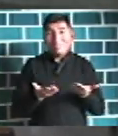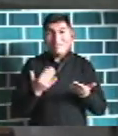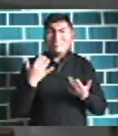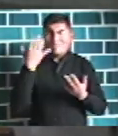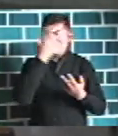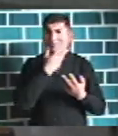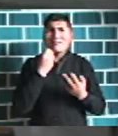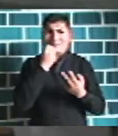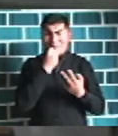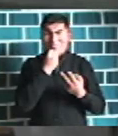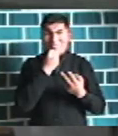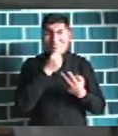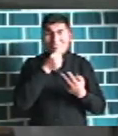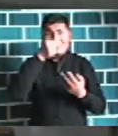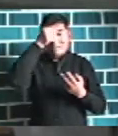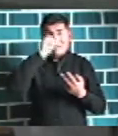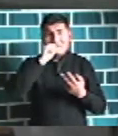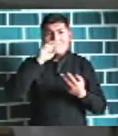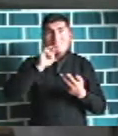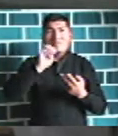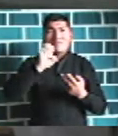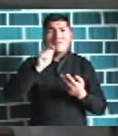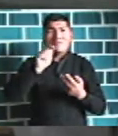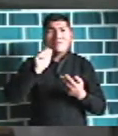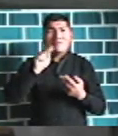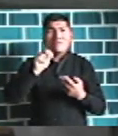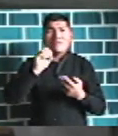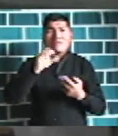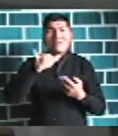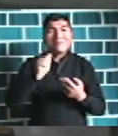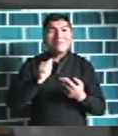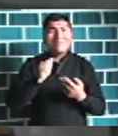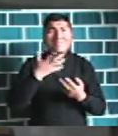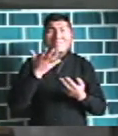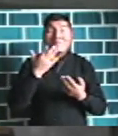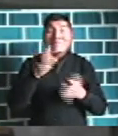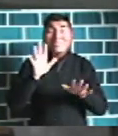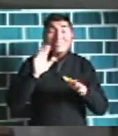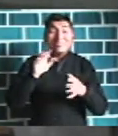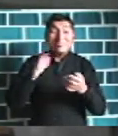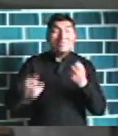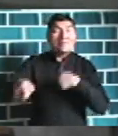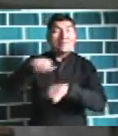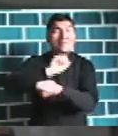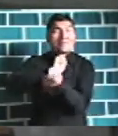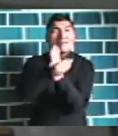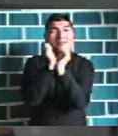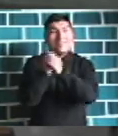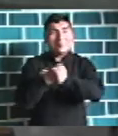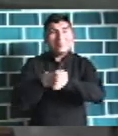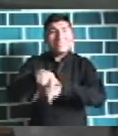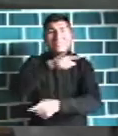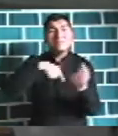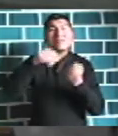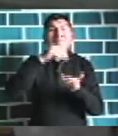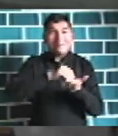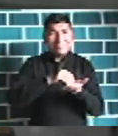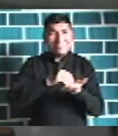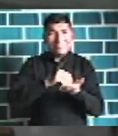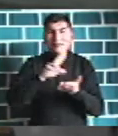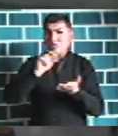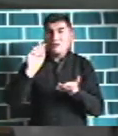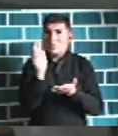lindo no el griego metanoia transforma da la vuelta no es simplemente